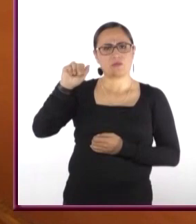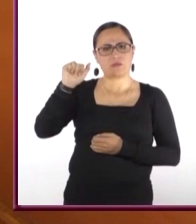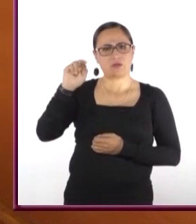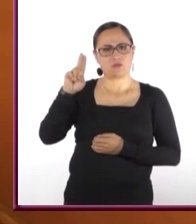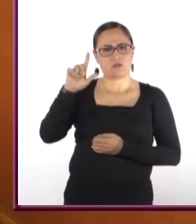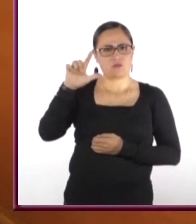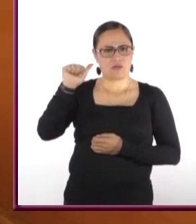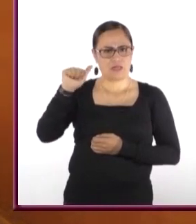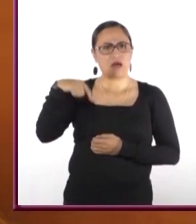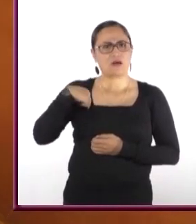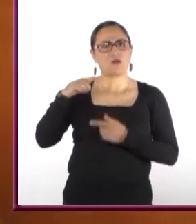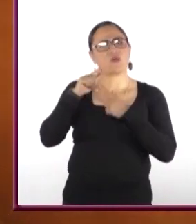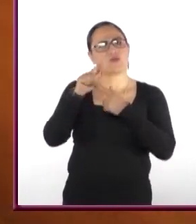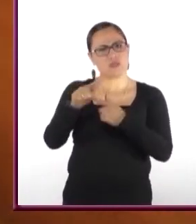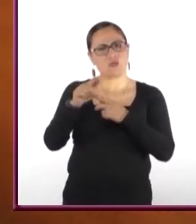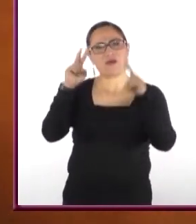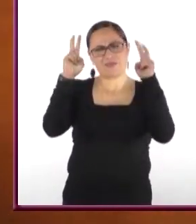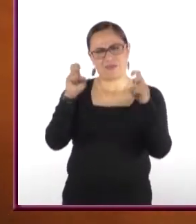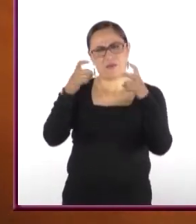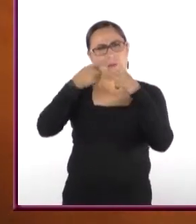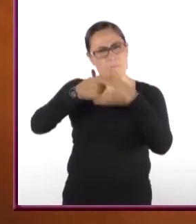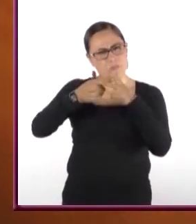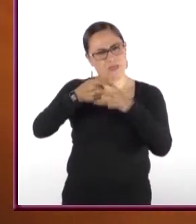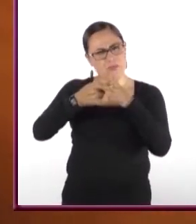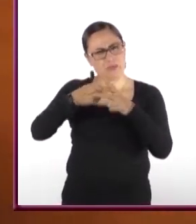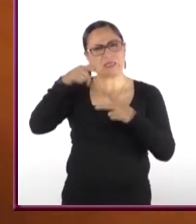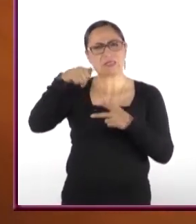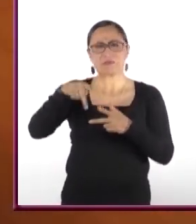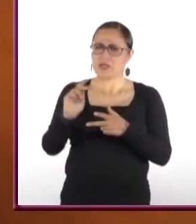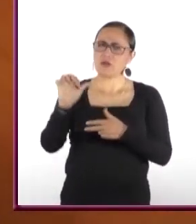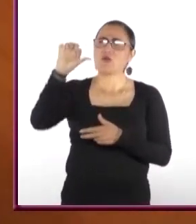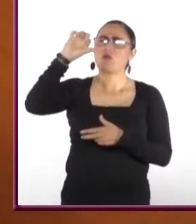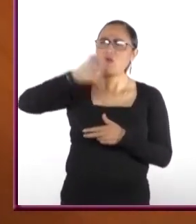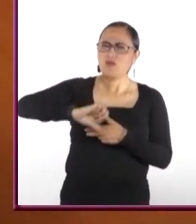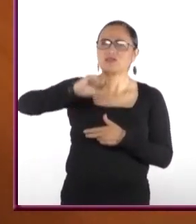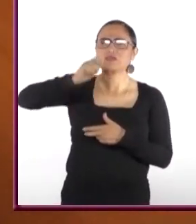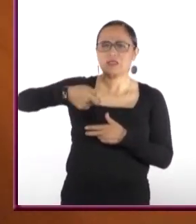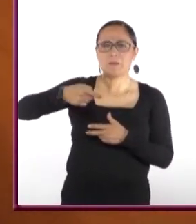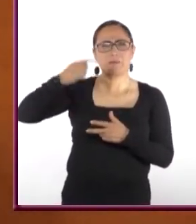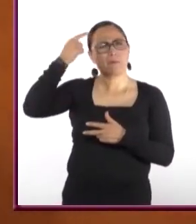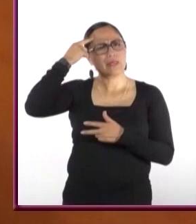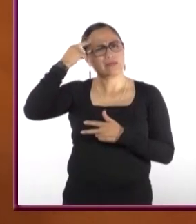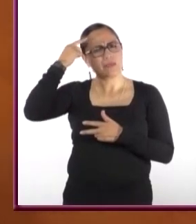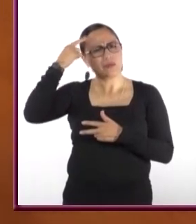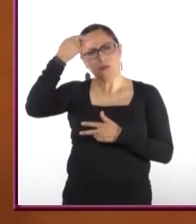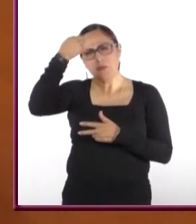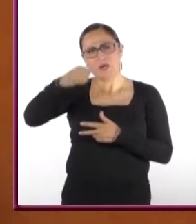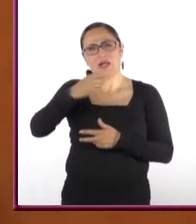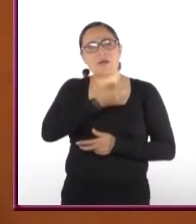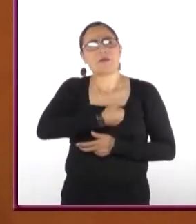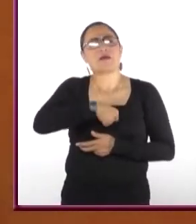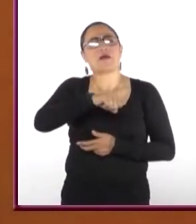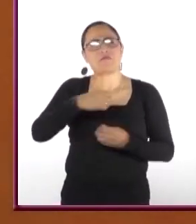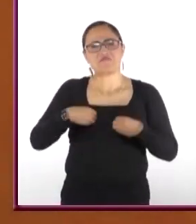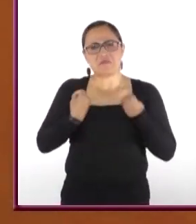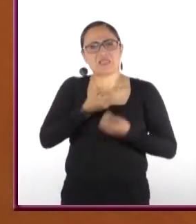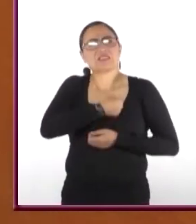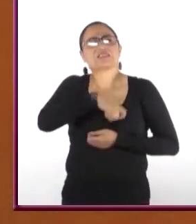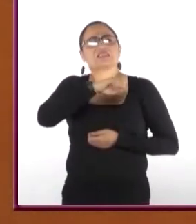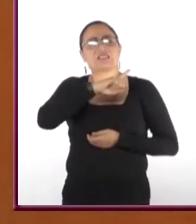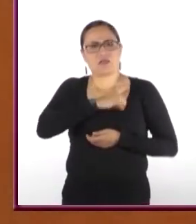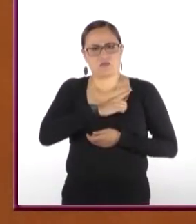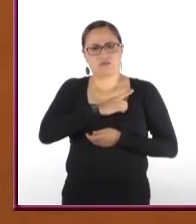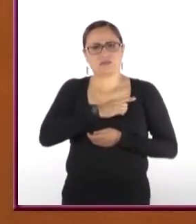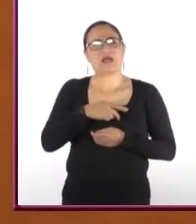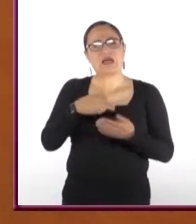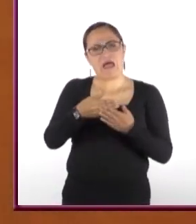Valdés y hoy vamos a continuar con más matemáticas, pero en esta ocasión aplicaremos el pensamiento de vida saludable para entender lo que